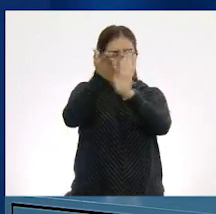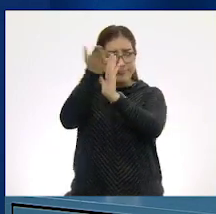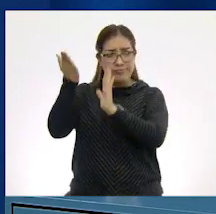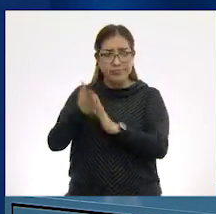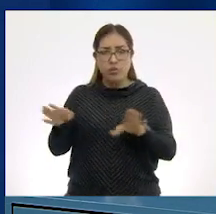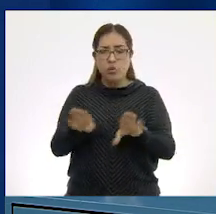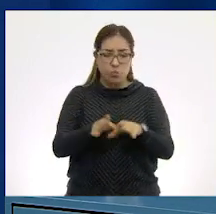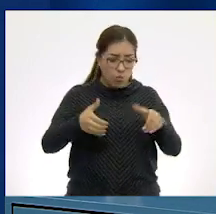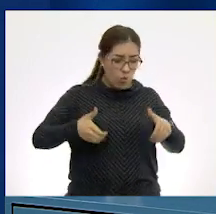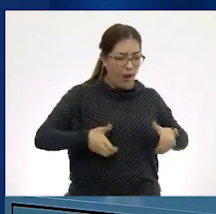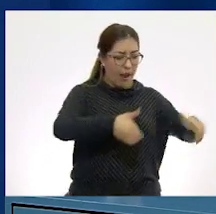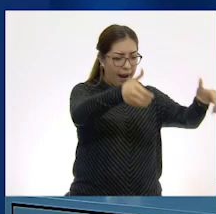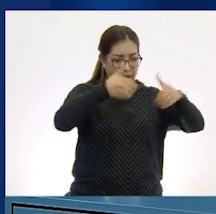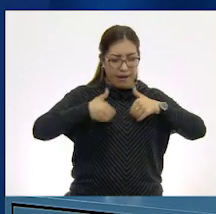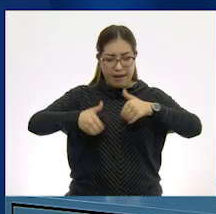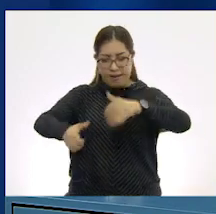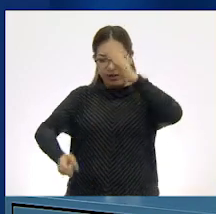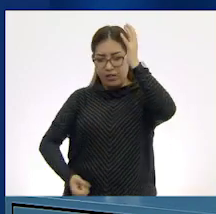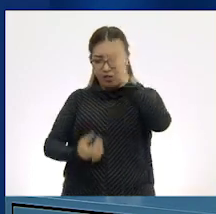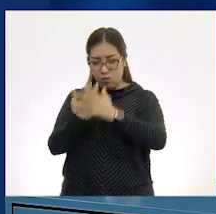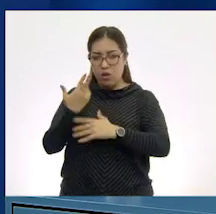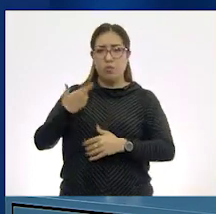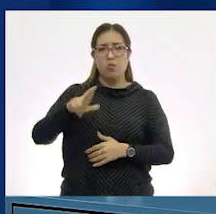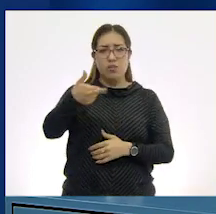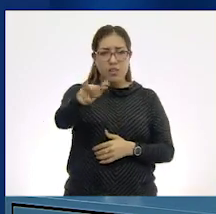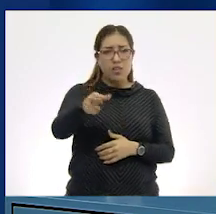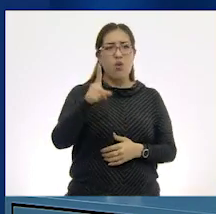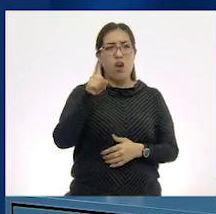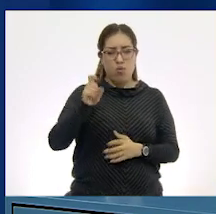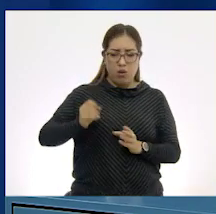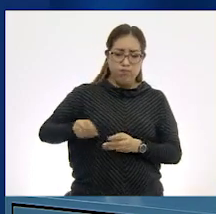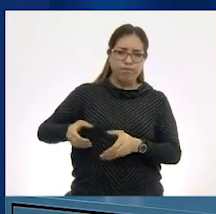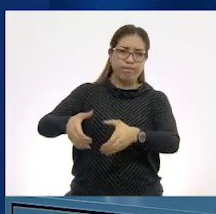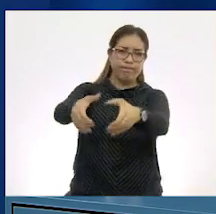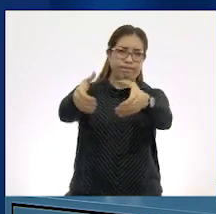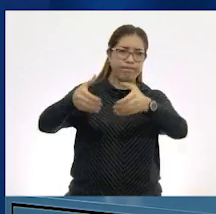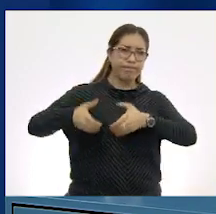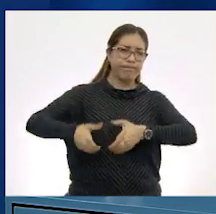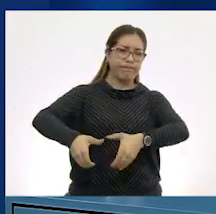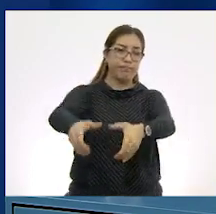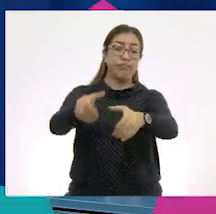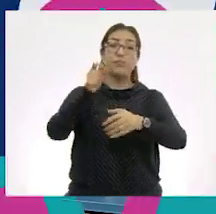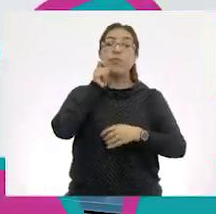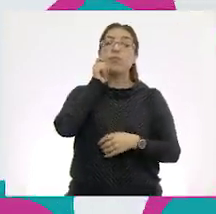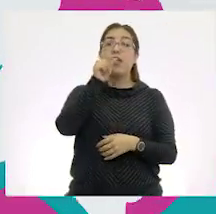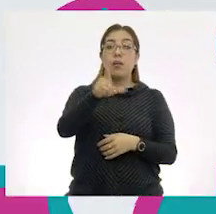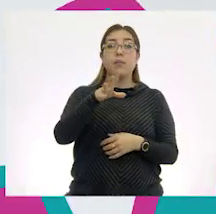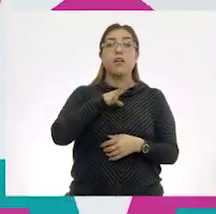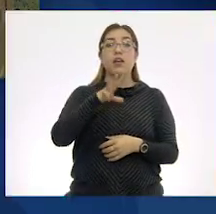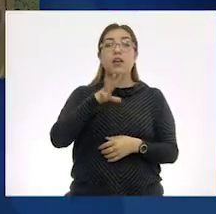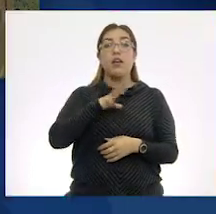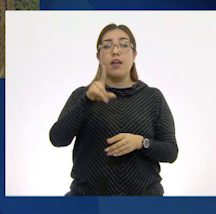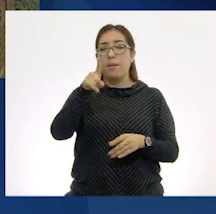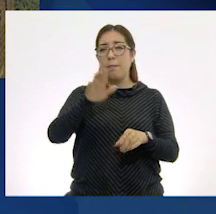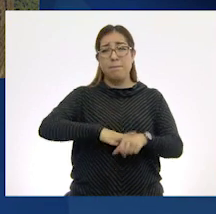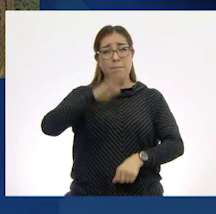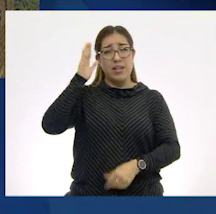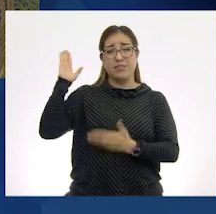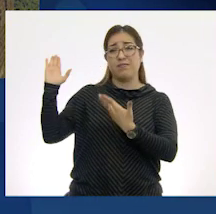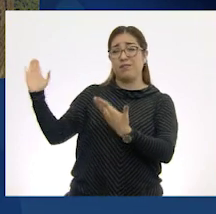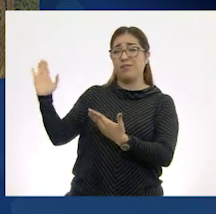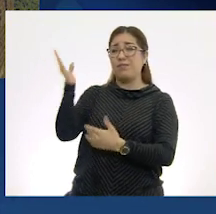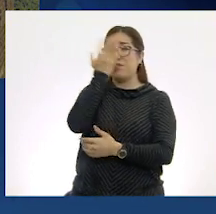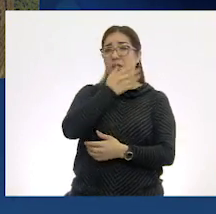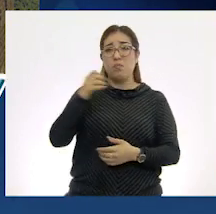y fluviales, canales y la construcción de la maravillosa muralla china, la